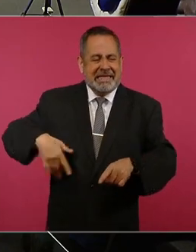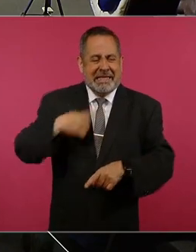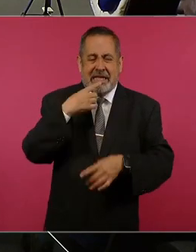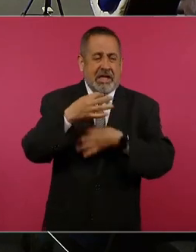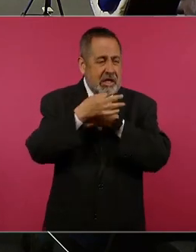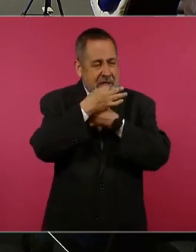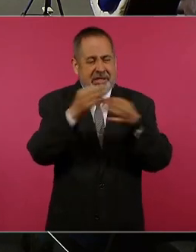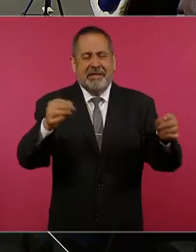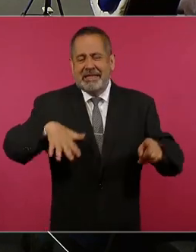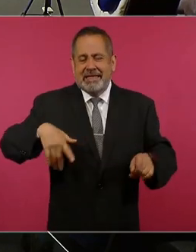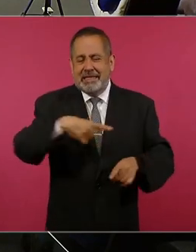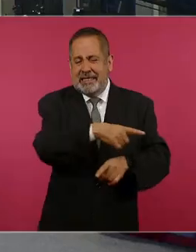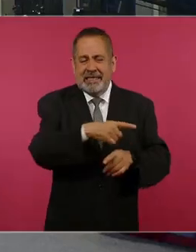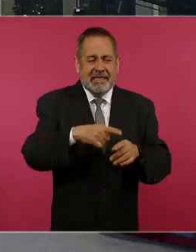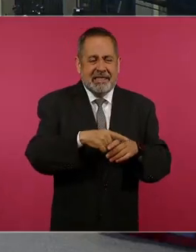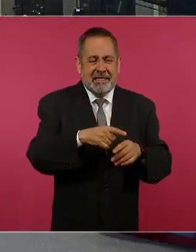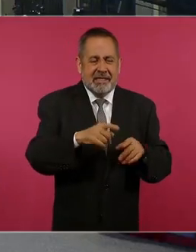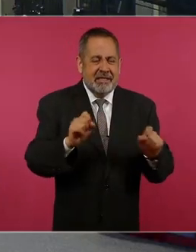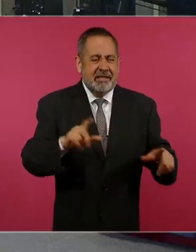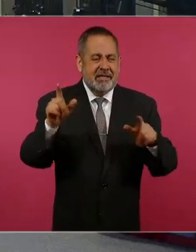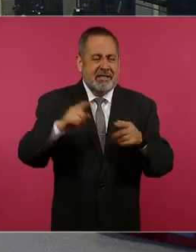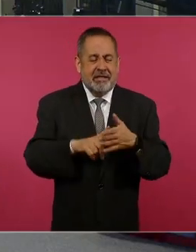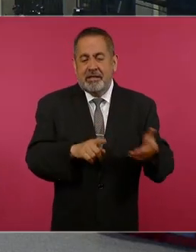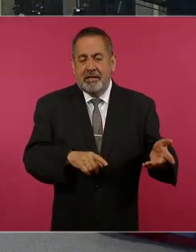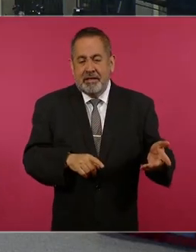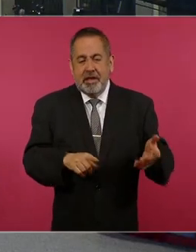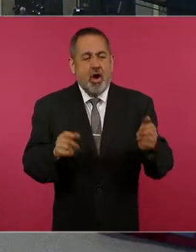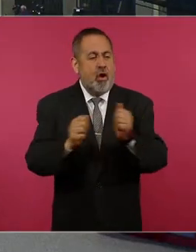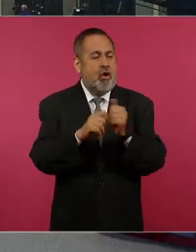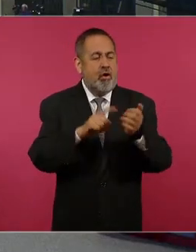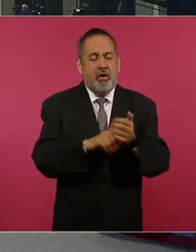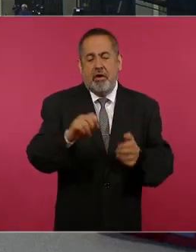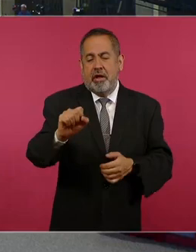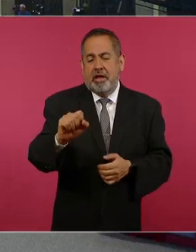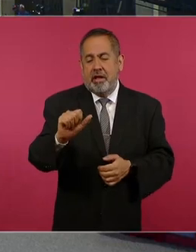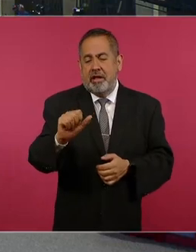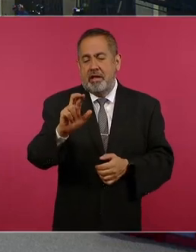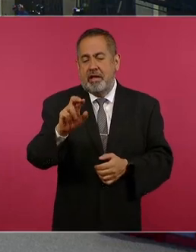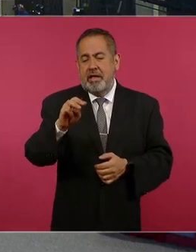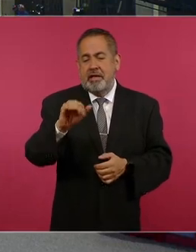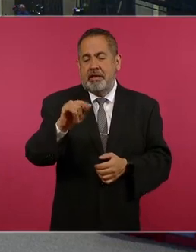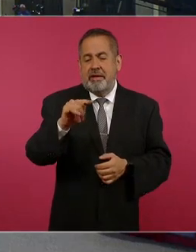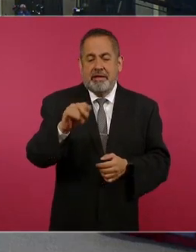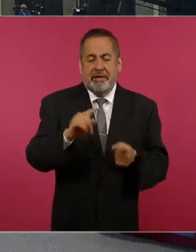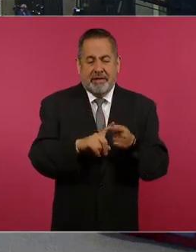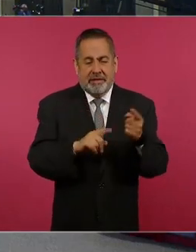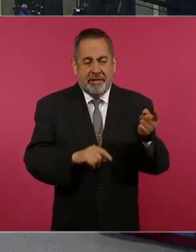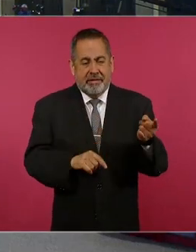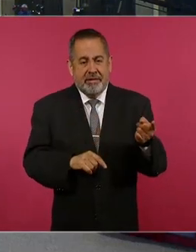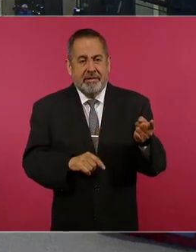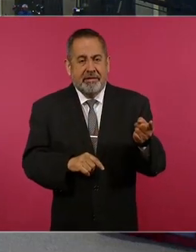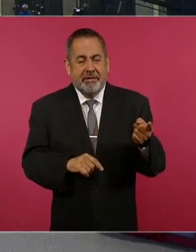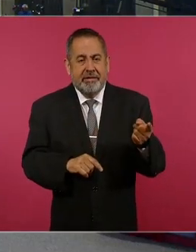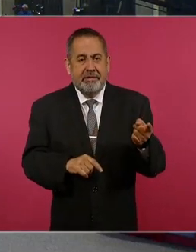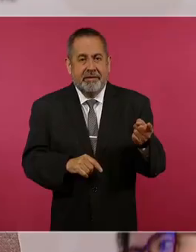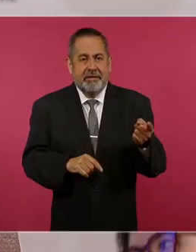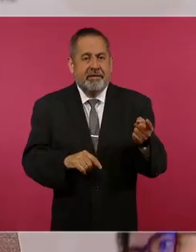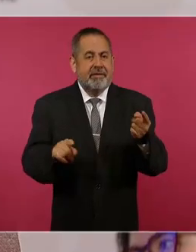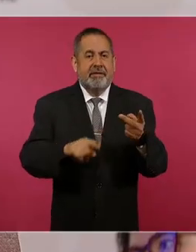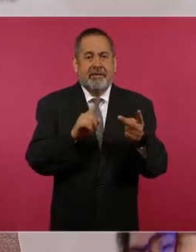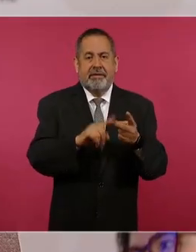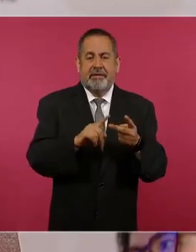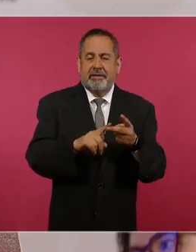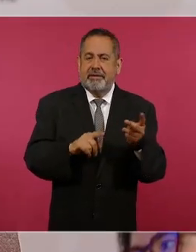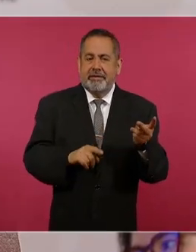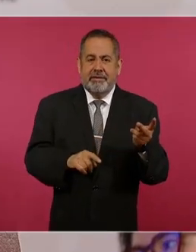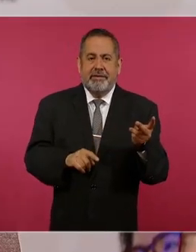dar a conocer en una de las láminas donde está Sarmiento y está